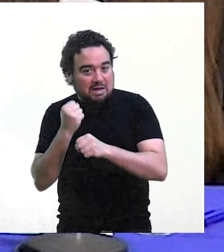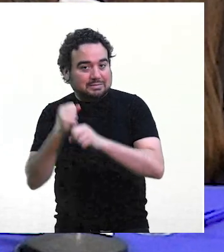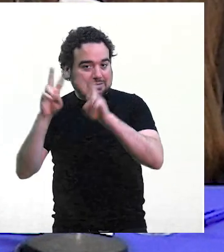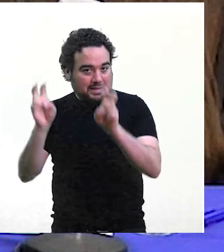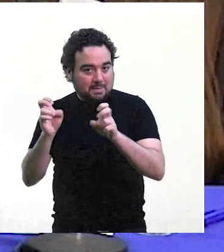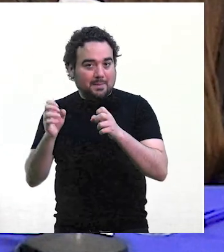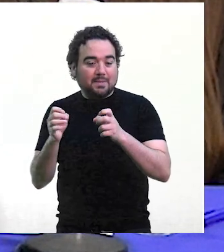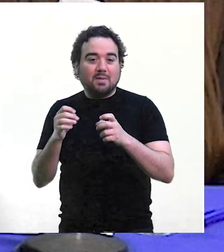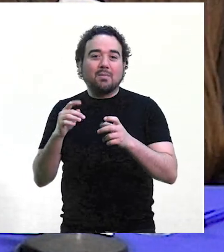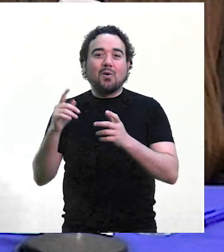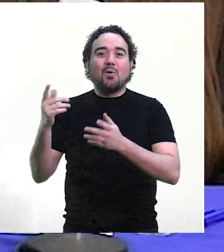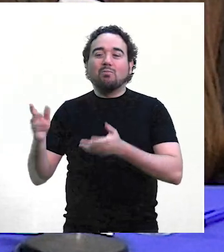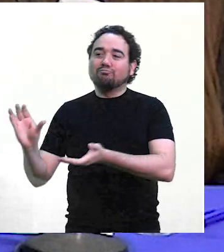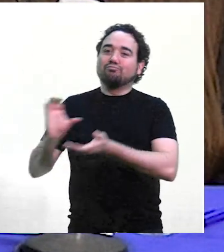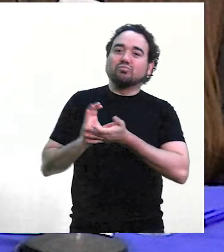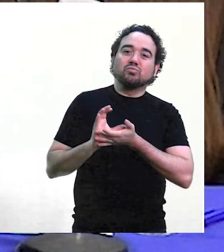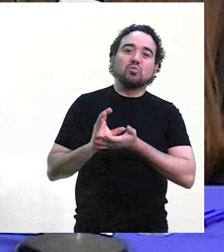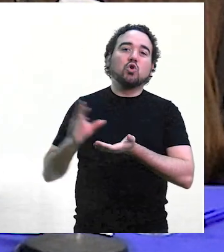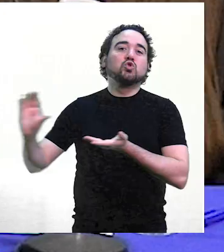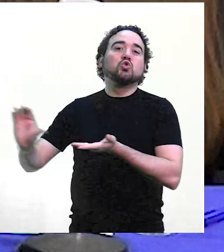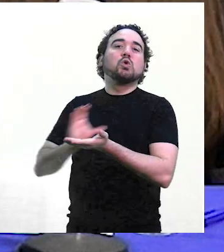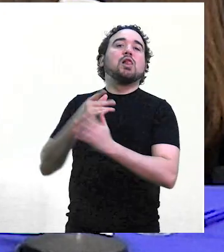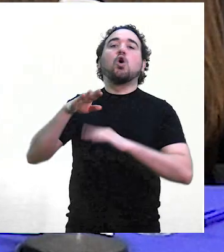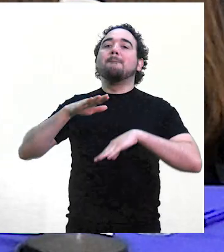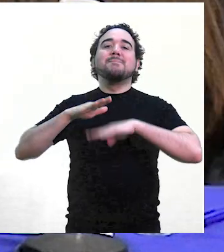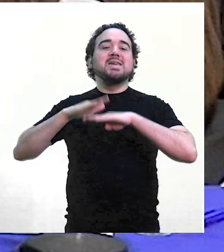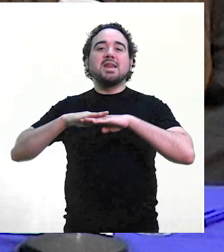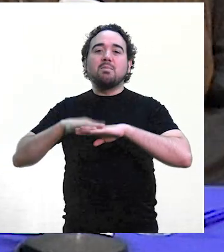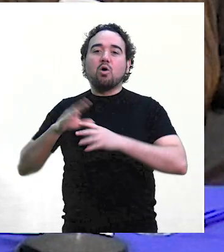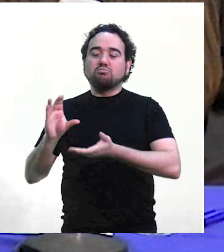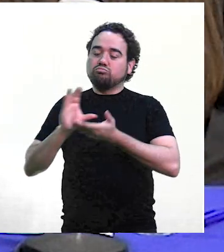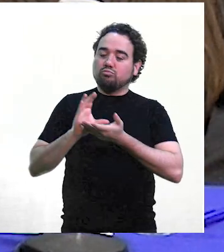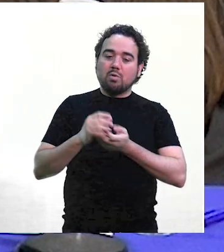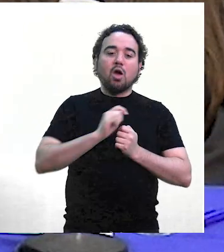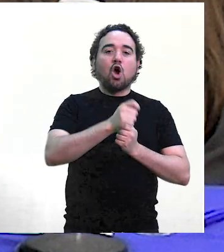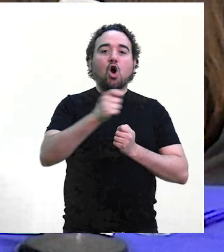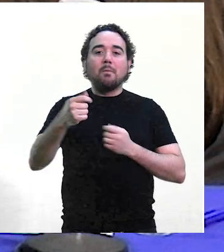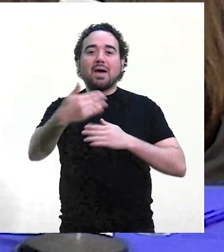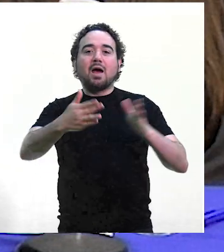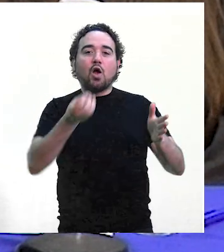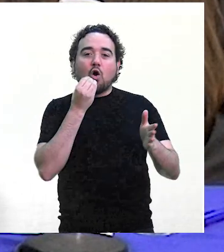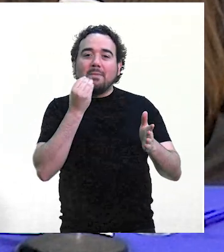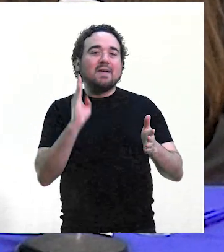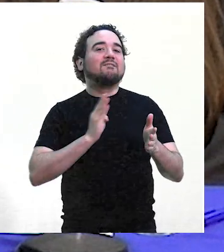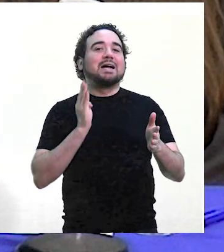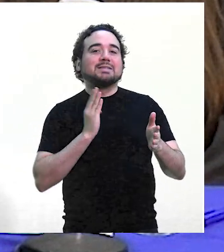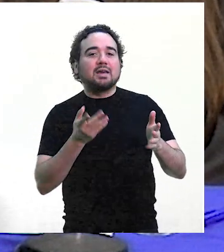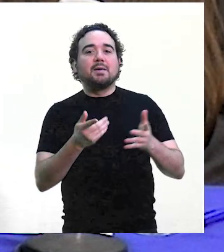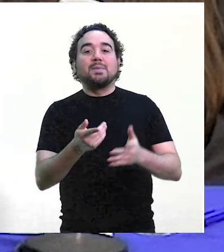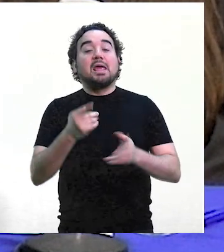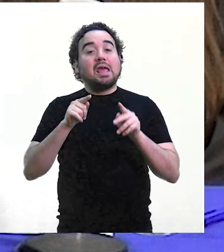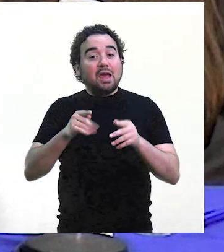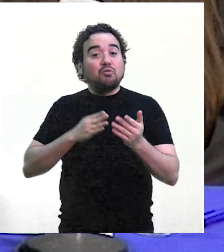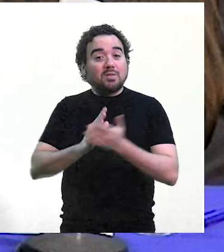Queríamos hablar de la canasta familiar, de el sueldo mínimo, cultivar a los chicos con esos conceptos, y